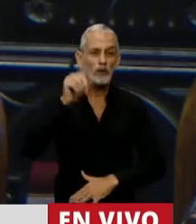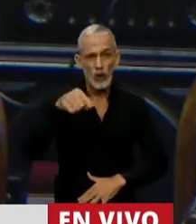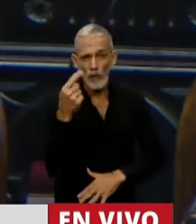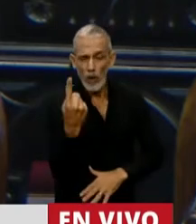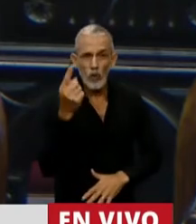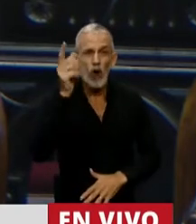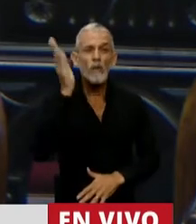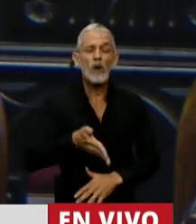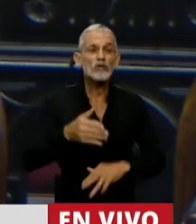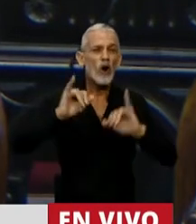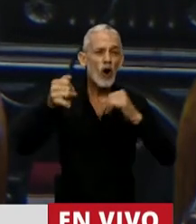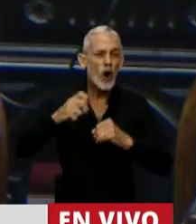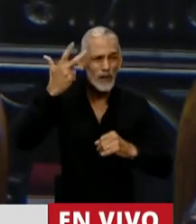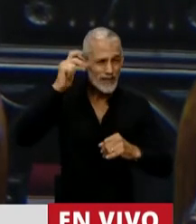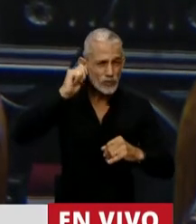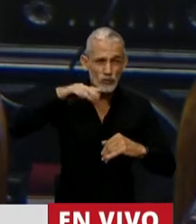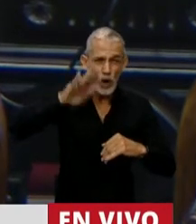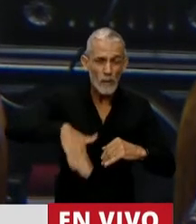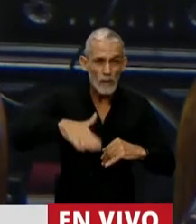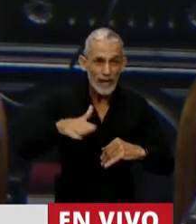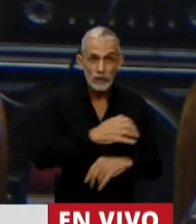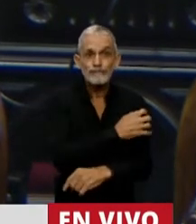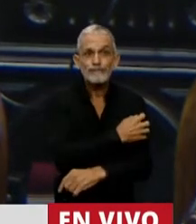64,1% de jóvenes de menos de 18 años,